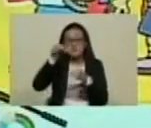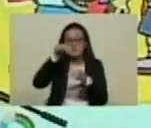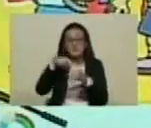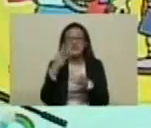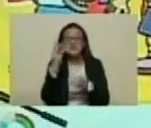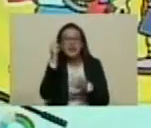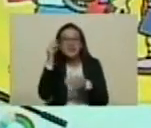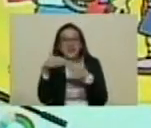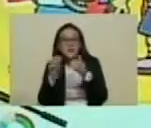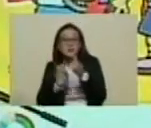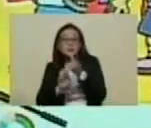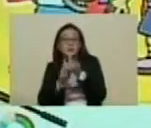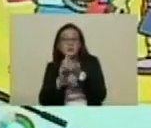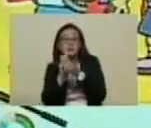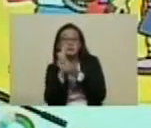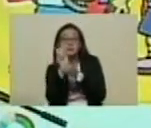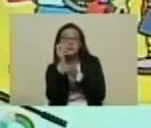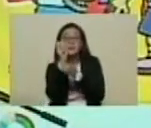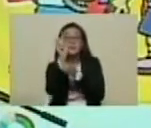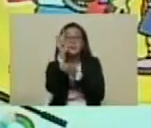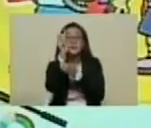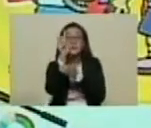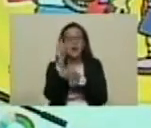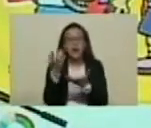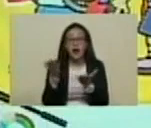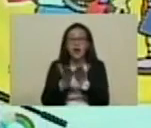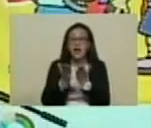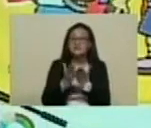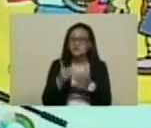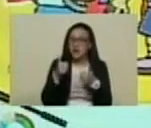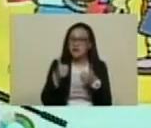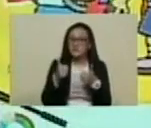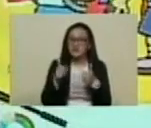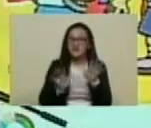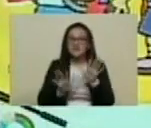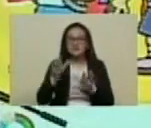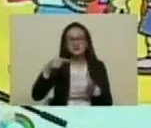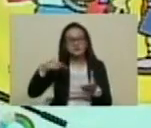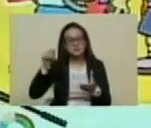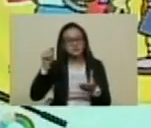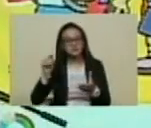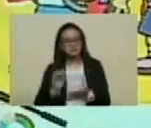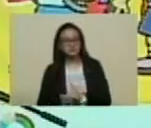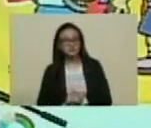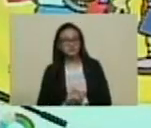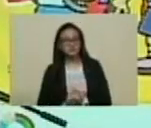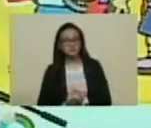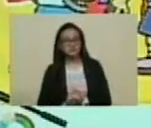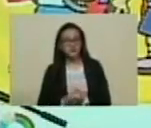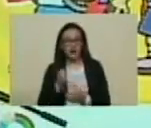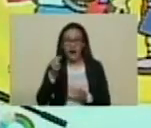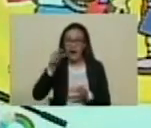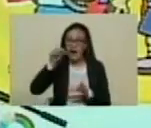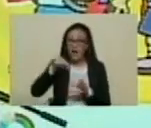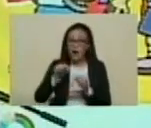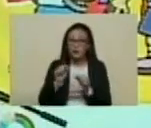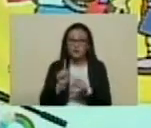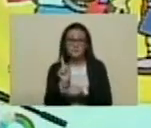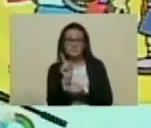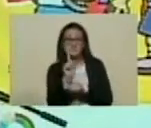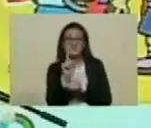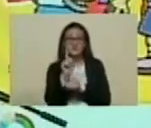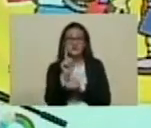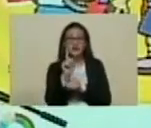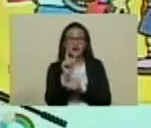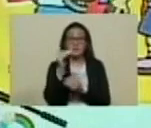la caraotica. Y uno llevaba la clase y la maestra decía, ¿cómo no? 15. Cuando la caraotica estaba paradita, si